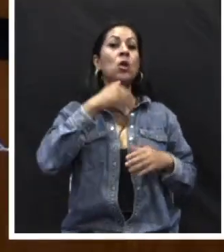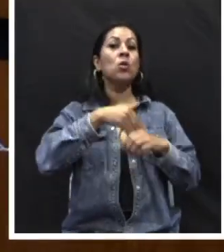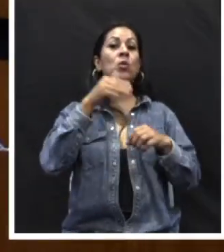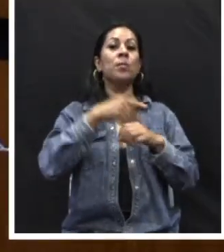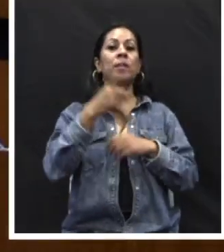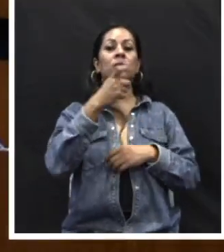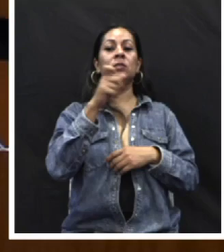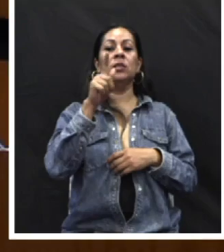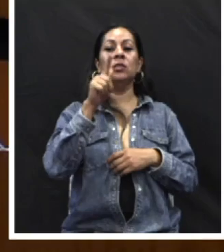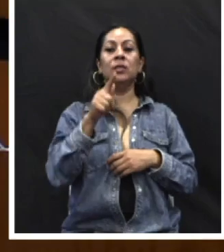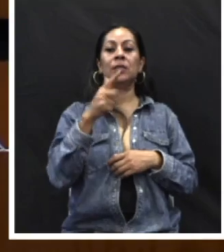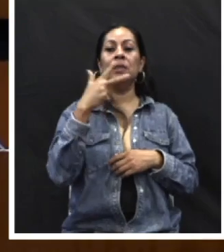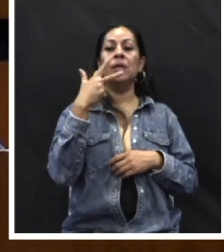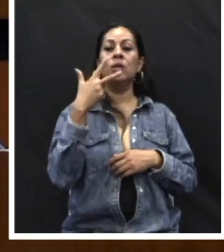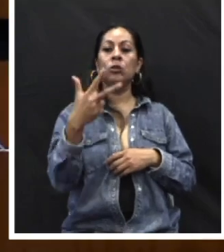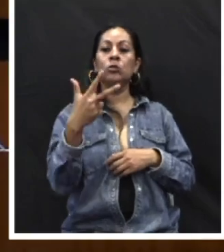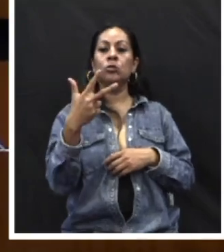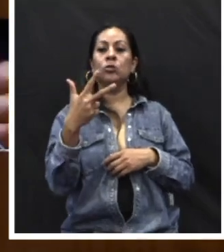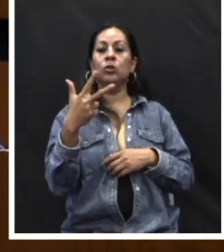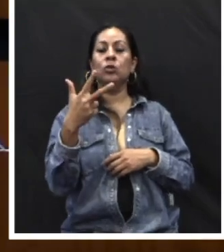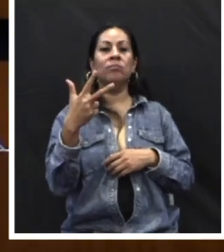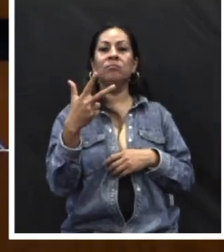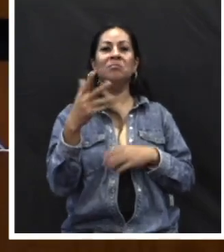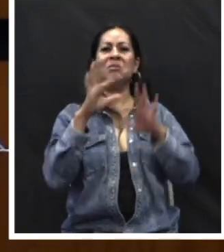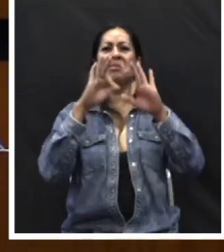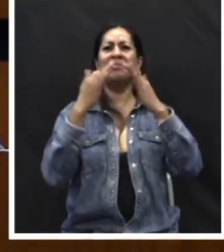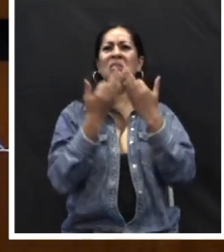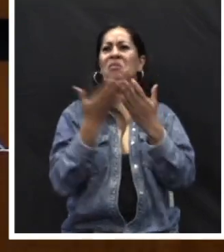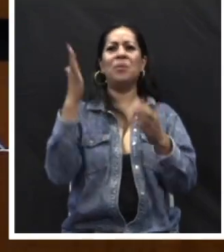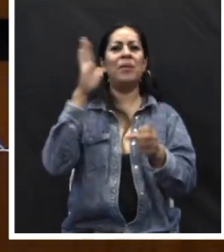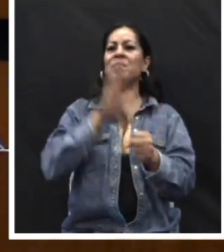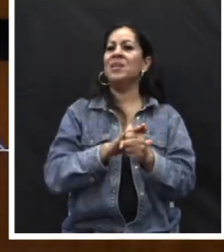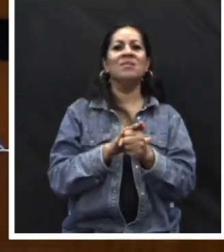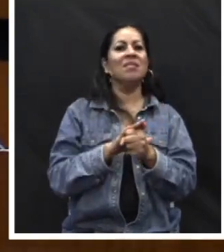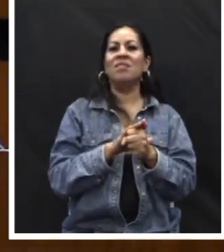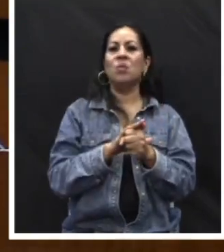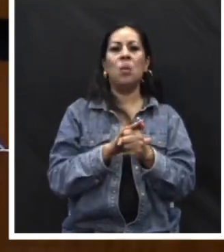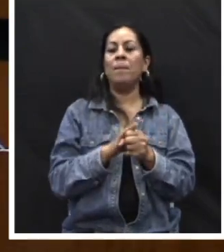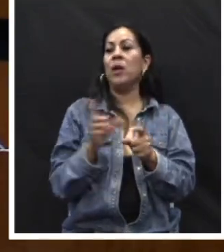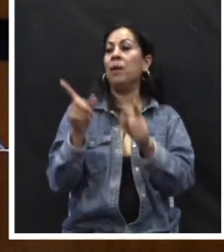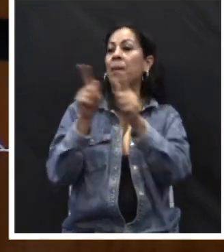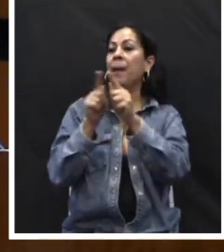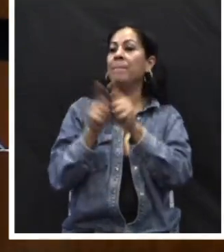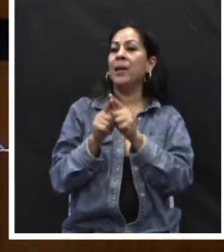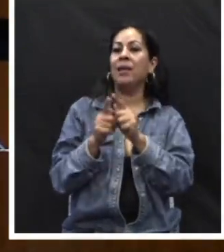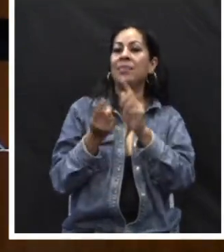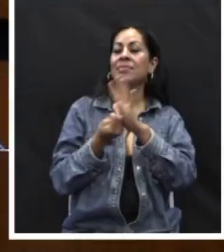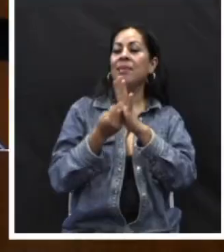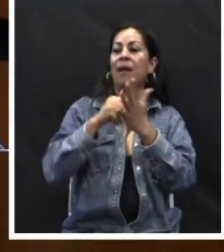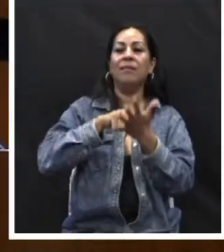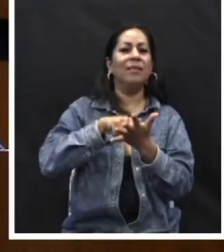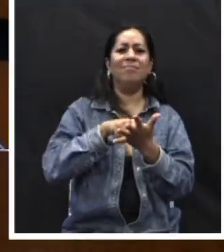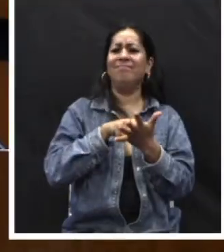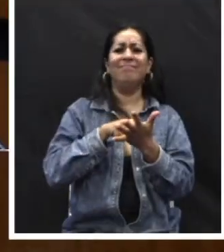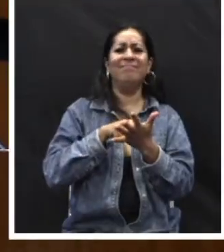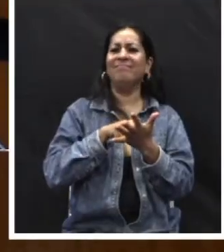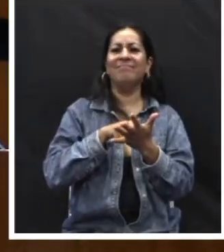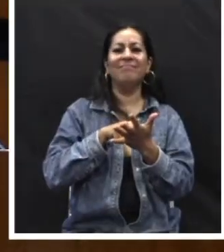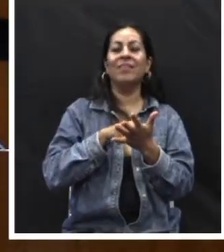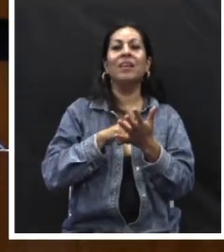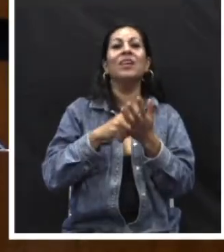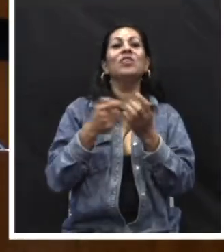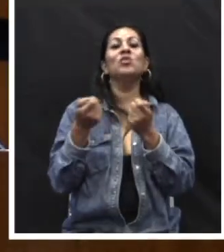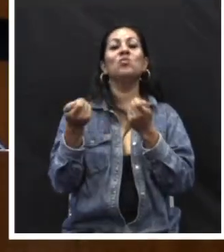número 178, no es un acto administrativo ni una simple adecuación técnica. Es